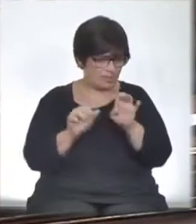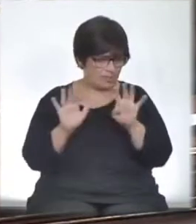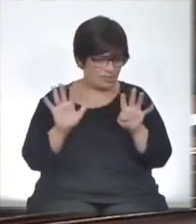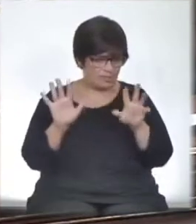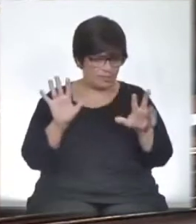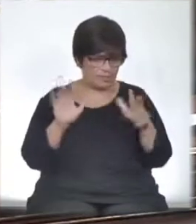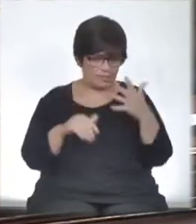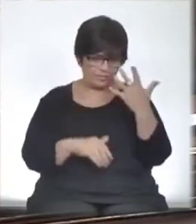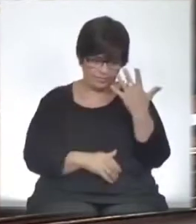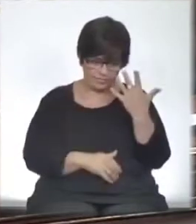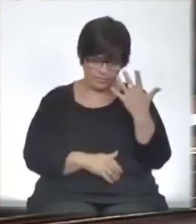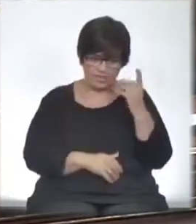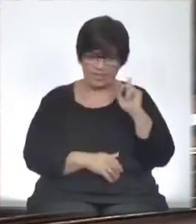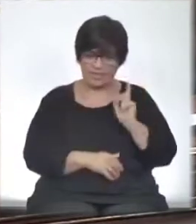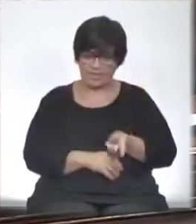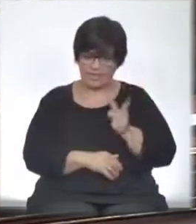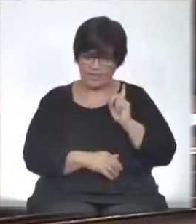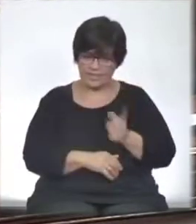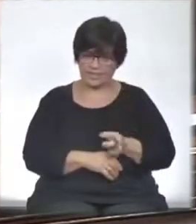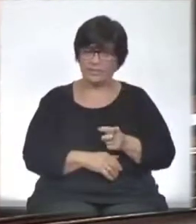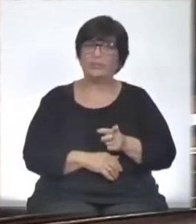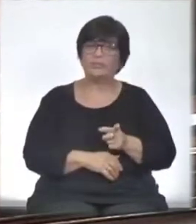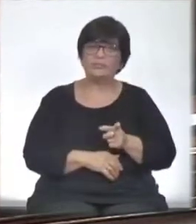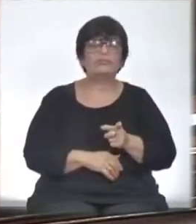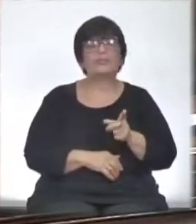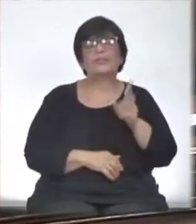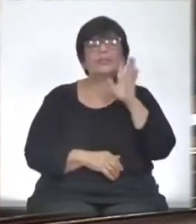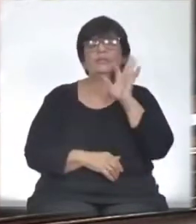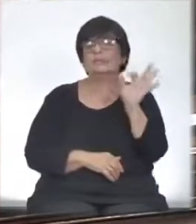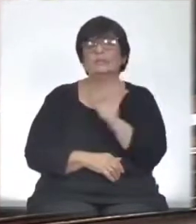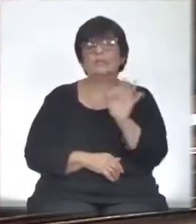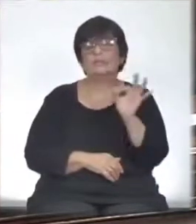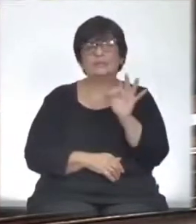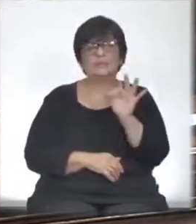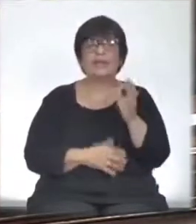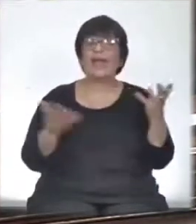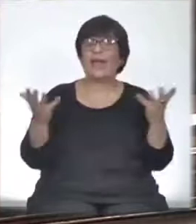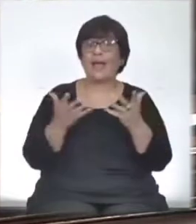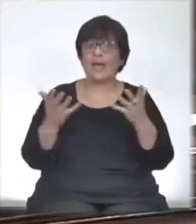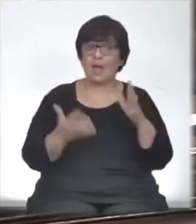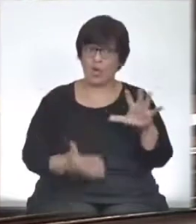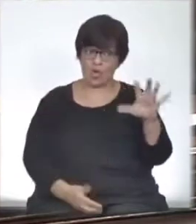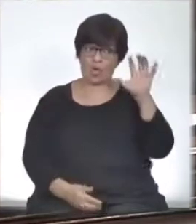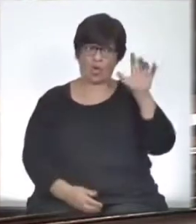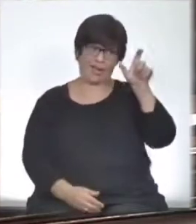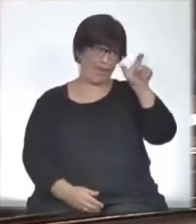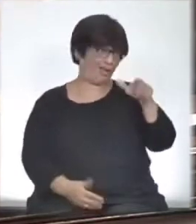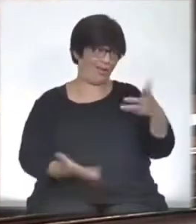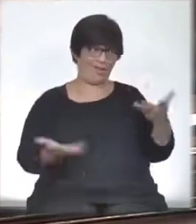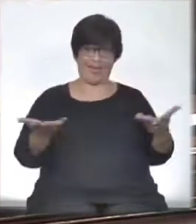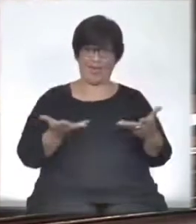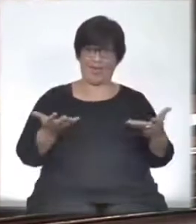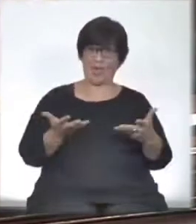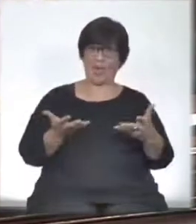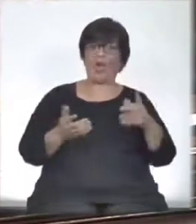85 decidió amnistiar a los que hoy se recuerda, lo hizo